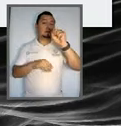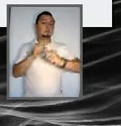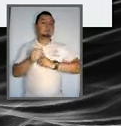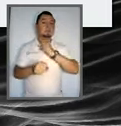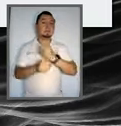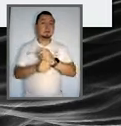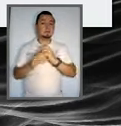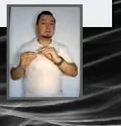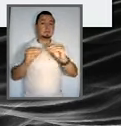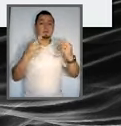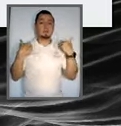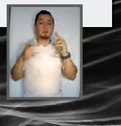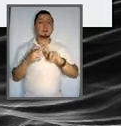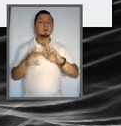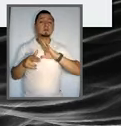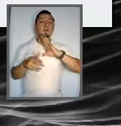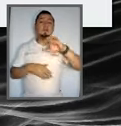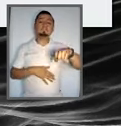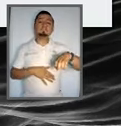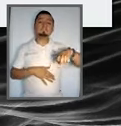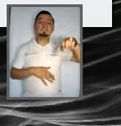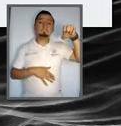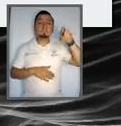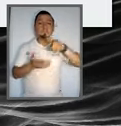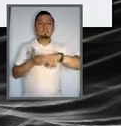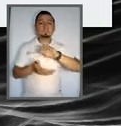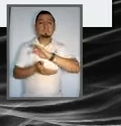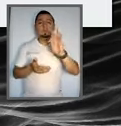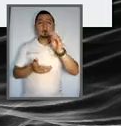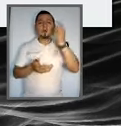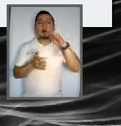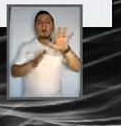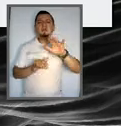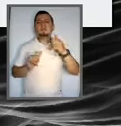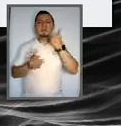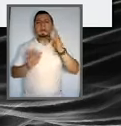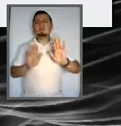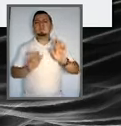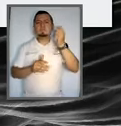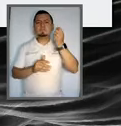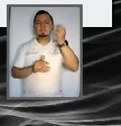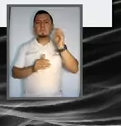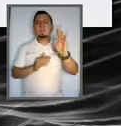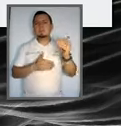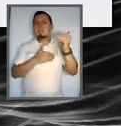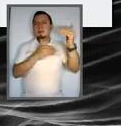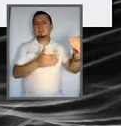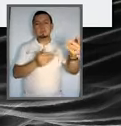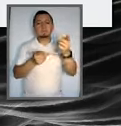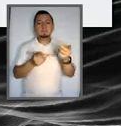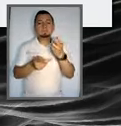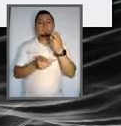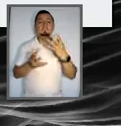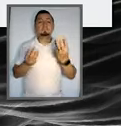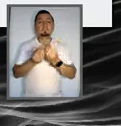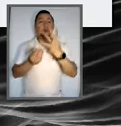es natural, tenemos muchos maestros con vocación que deciden no jubilarse o todavía no cumplen su periodo de jubilación, y en ese sentido decir que